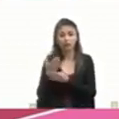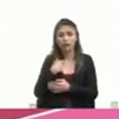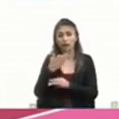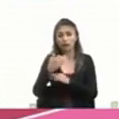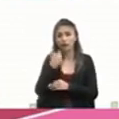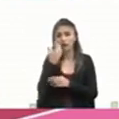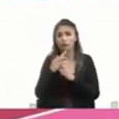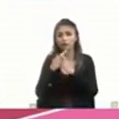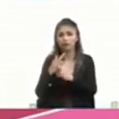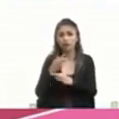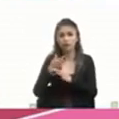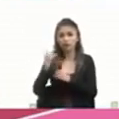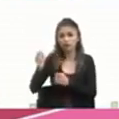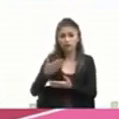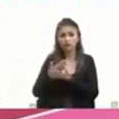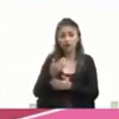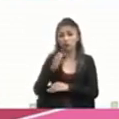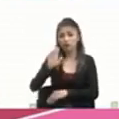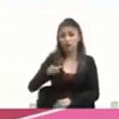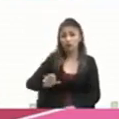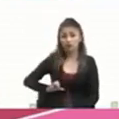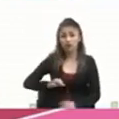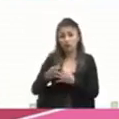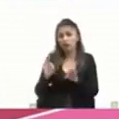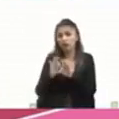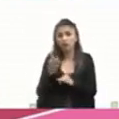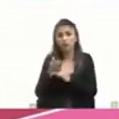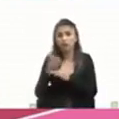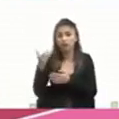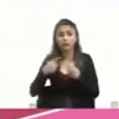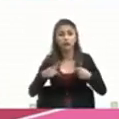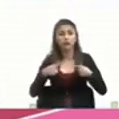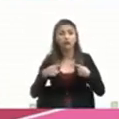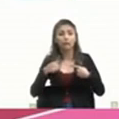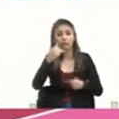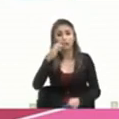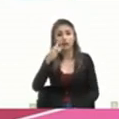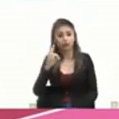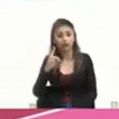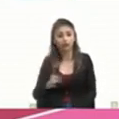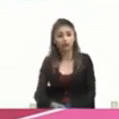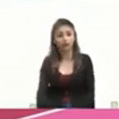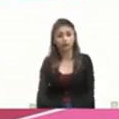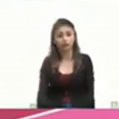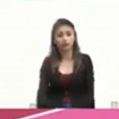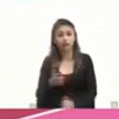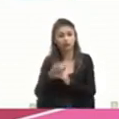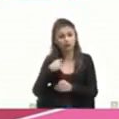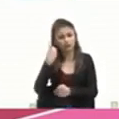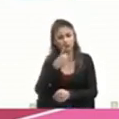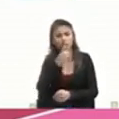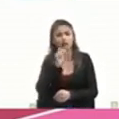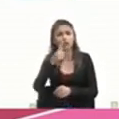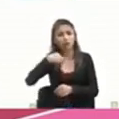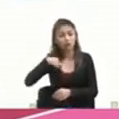breve respuesta al planteamiento muy interesante y muy importante que ha hecho el representante del Partido de la Revolución Democrática y señalar que